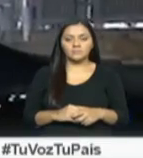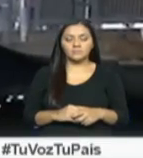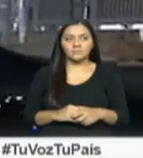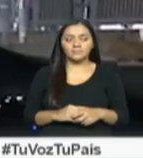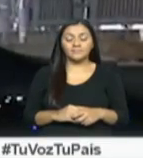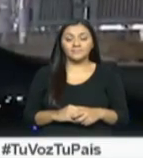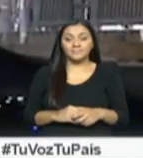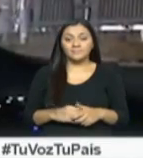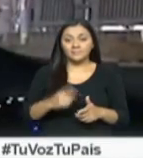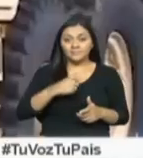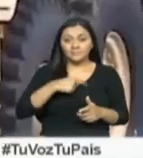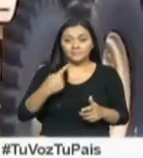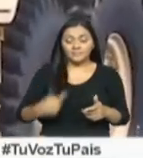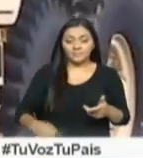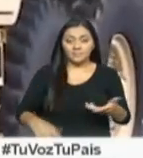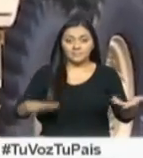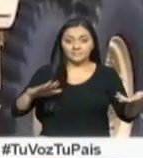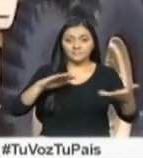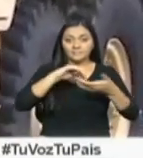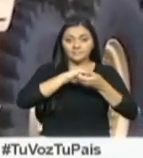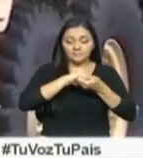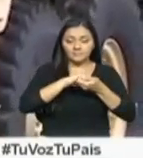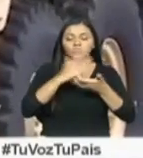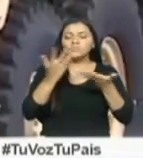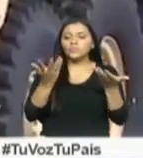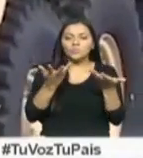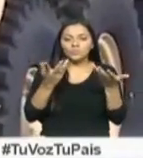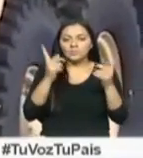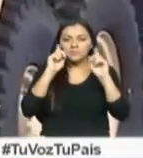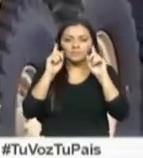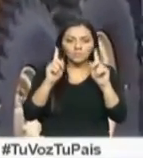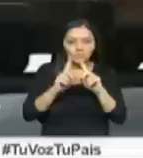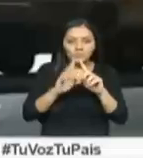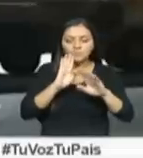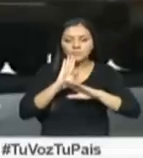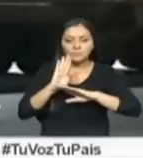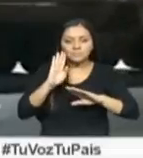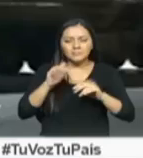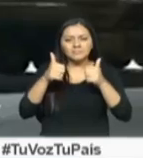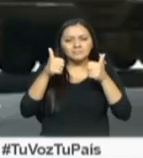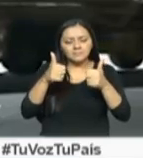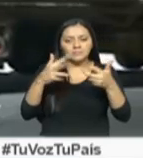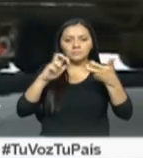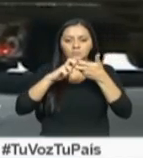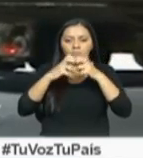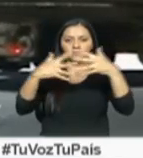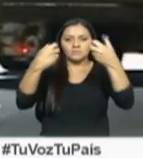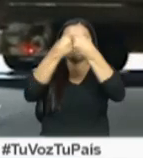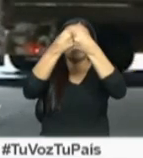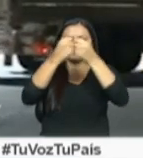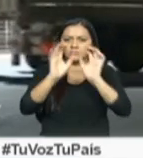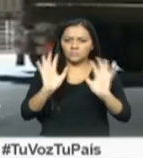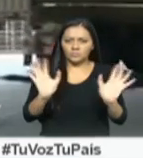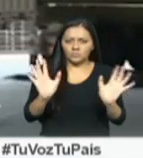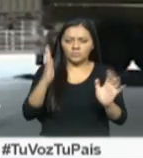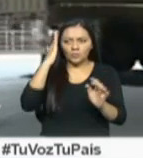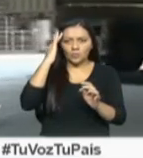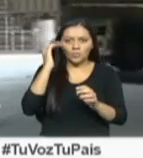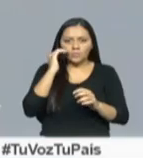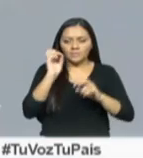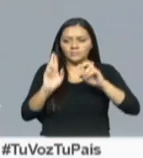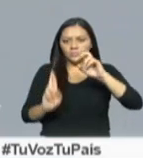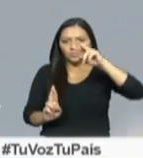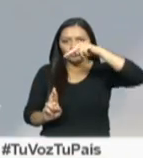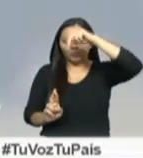China, principal aliado de Pyongyang, ha propuesto intentar alcanzar un compromiso para evitar un choque entre las dos Coreas. Ha sugerido que el